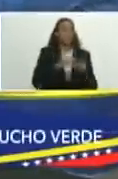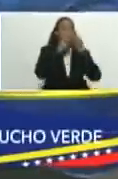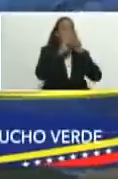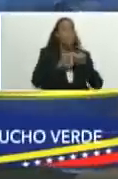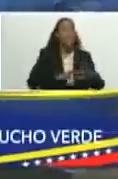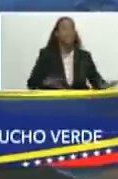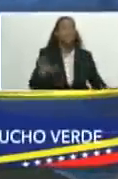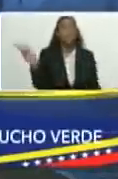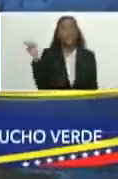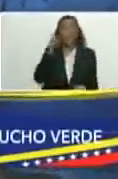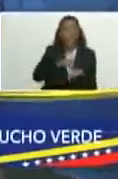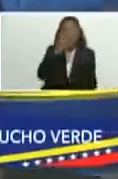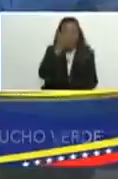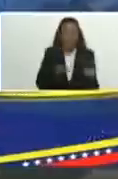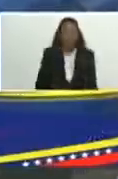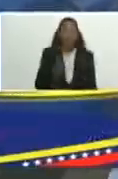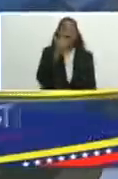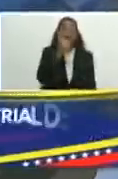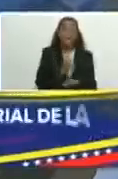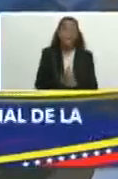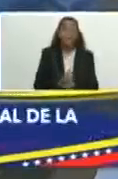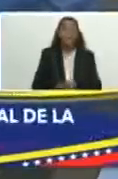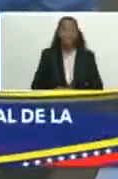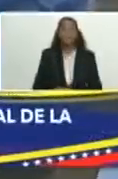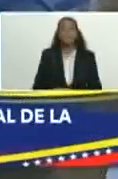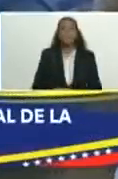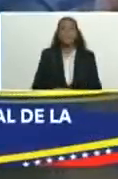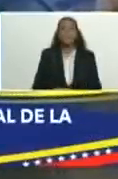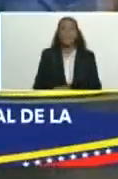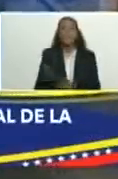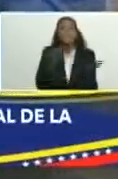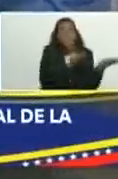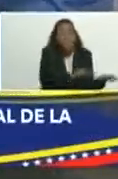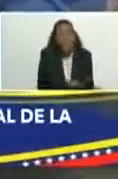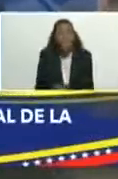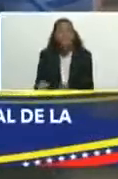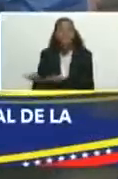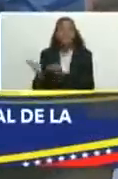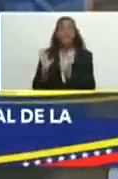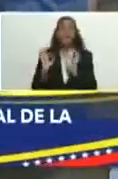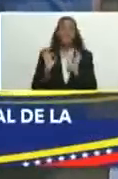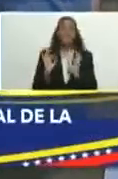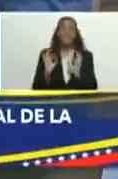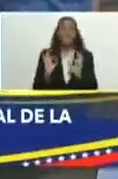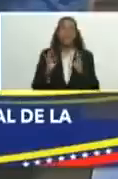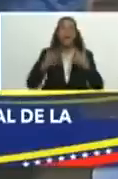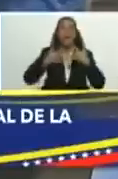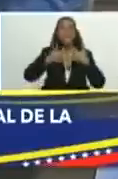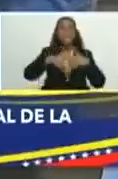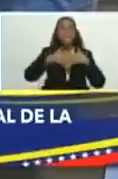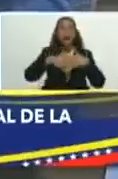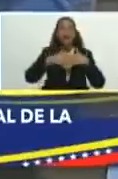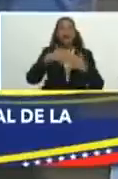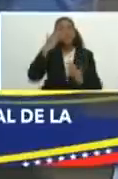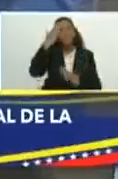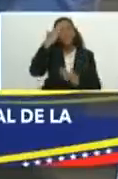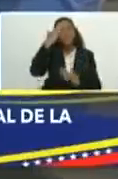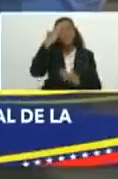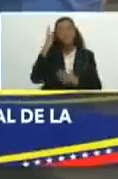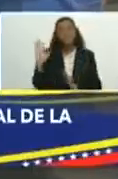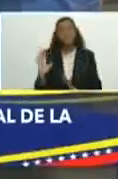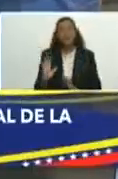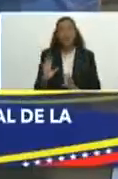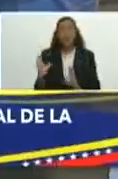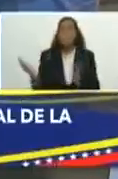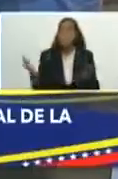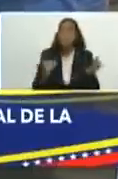bendición que usted esté aquí. Amén. ¿Sabe? Bueno, le doy la bienvenida a esta planta. Sé que va a llegar